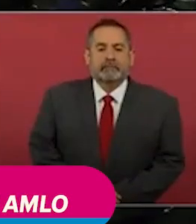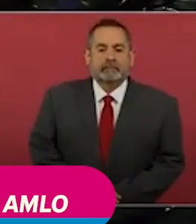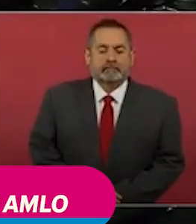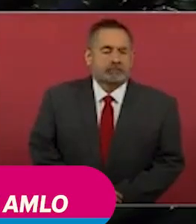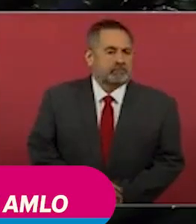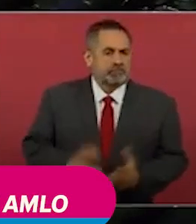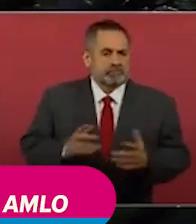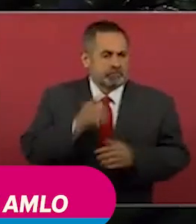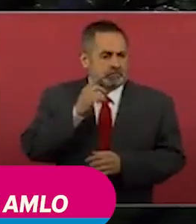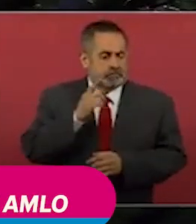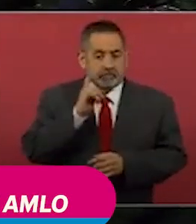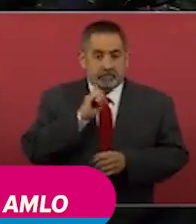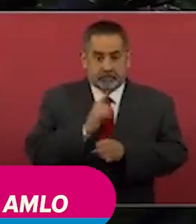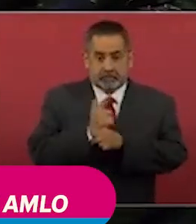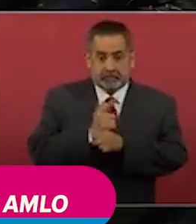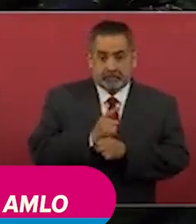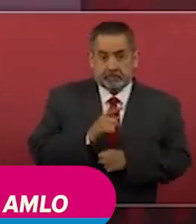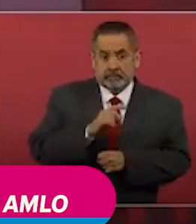apoyó